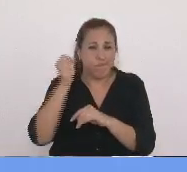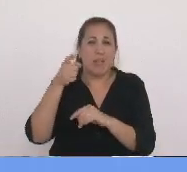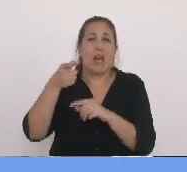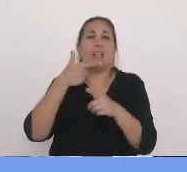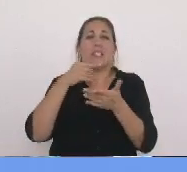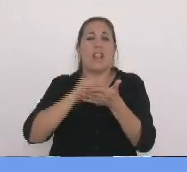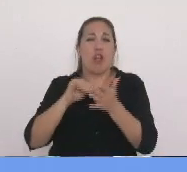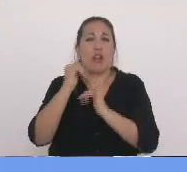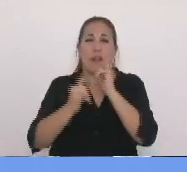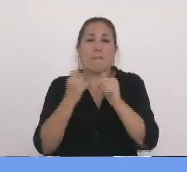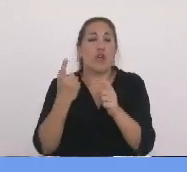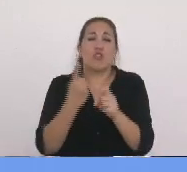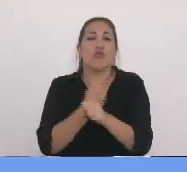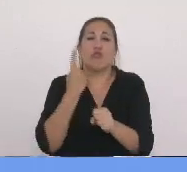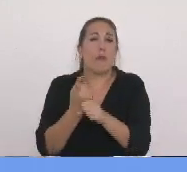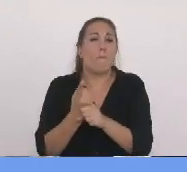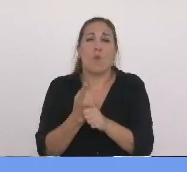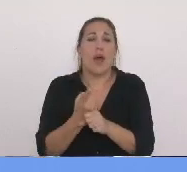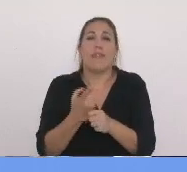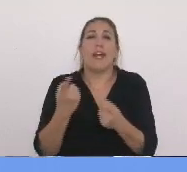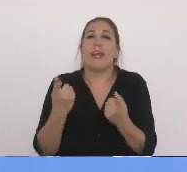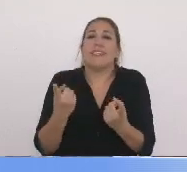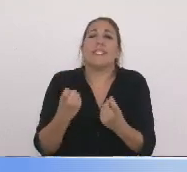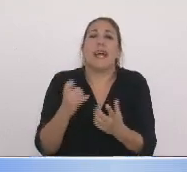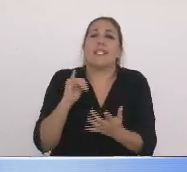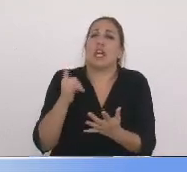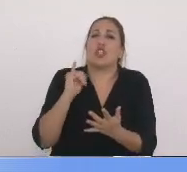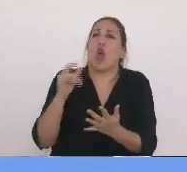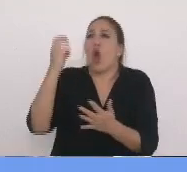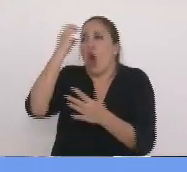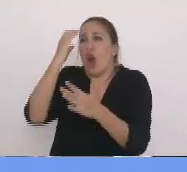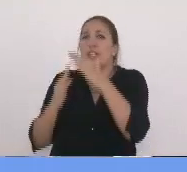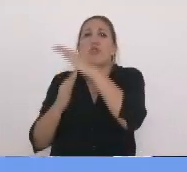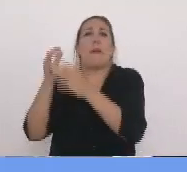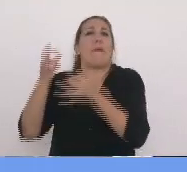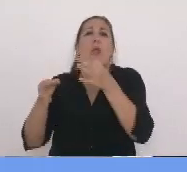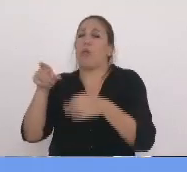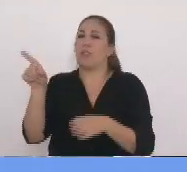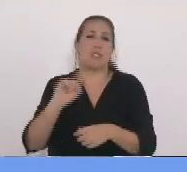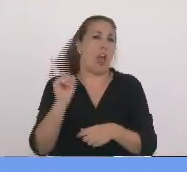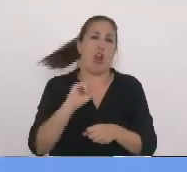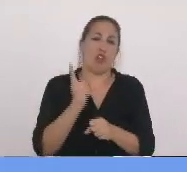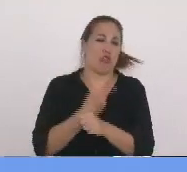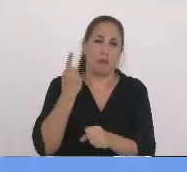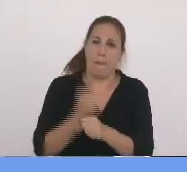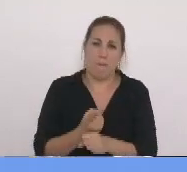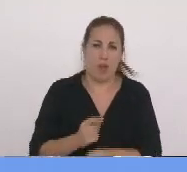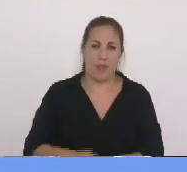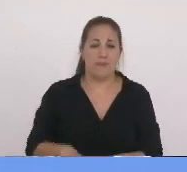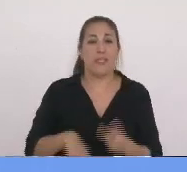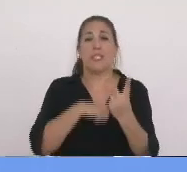se puede prescindir de la corte suprema de justicia no se puede en segundo lugar